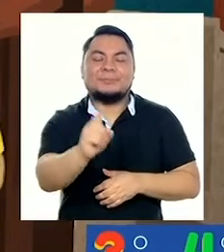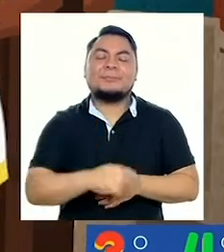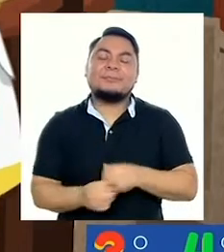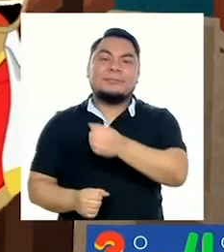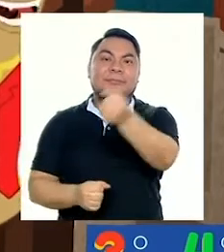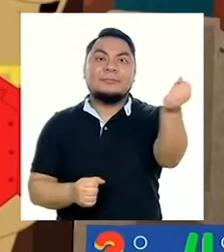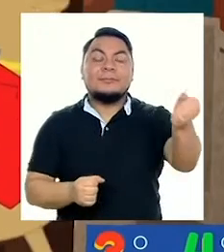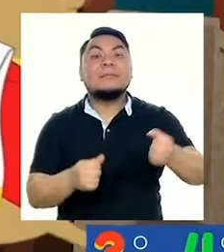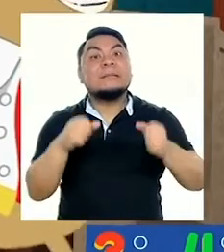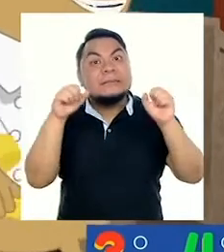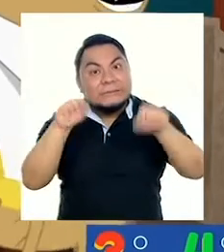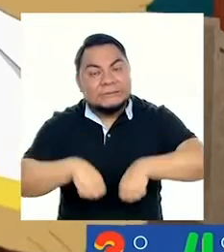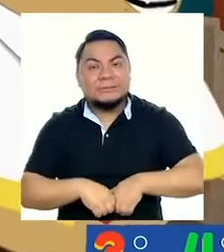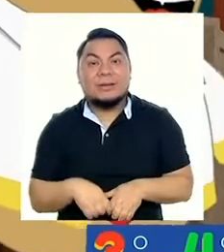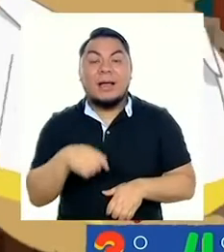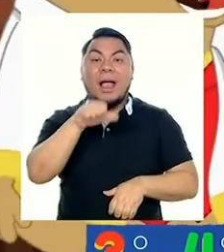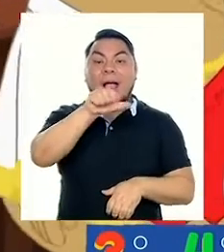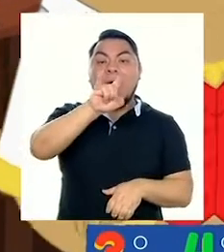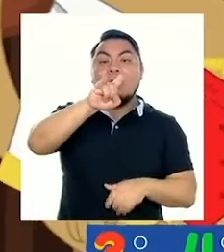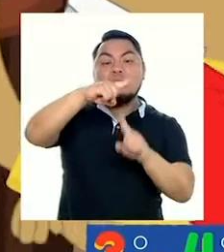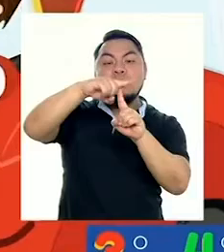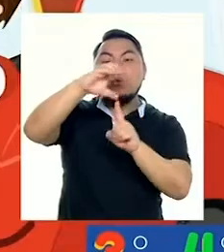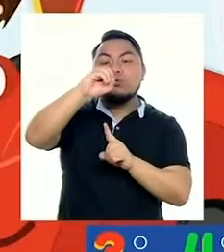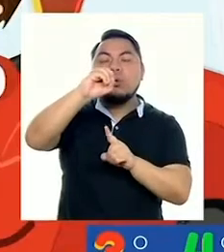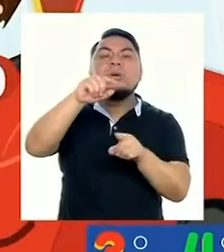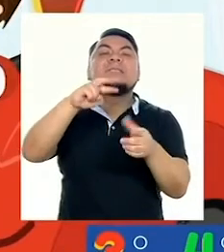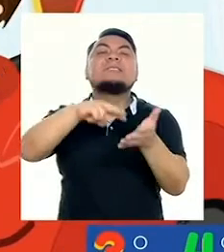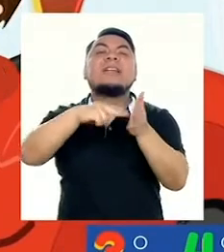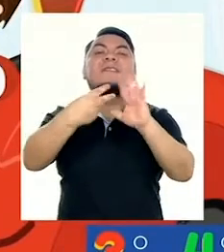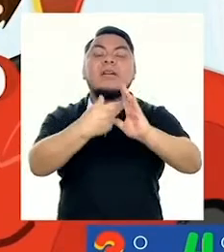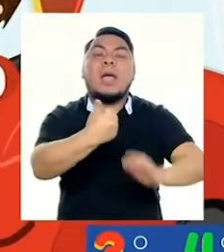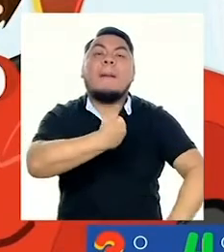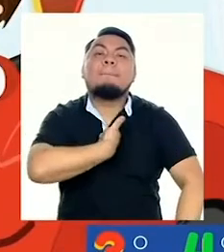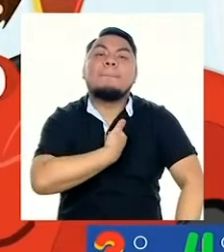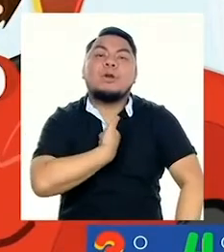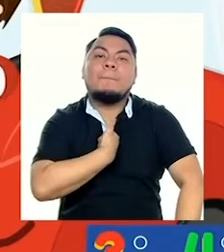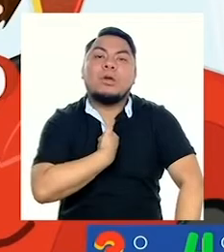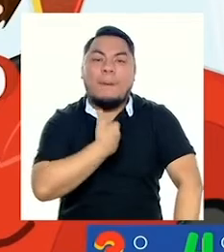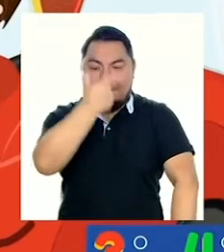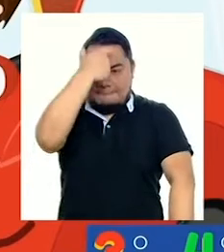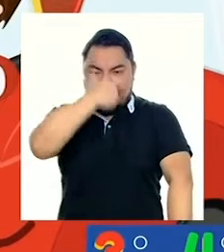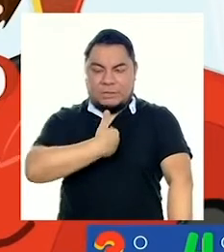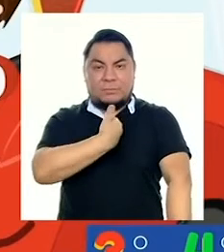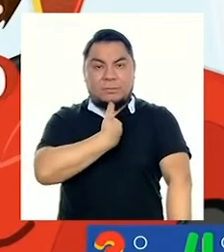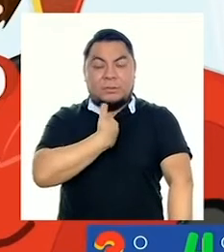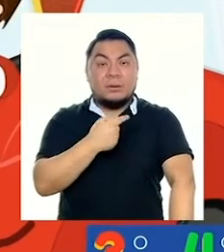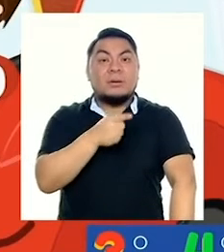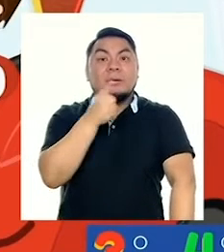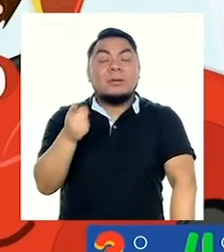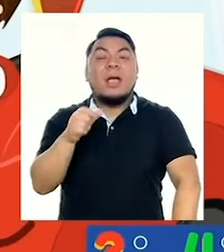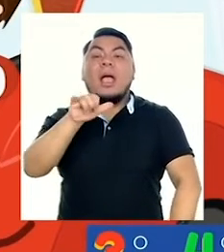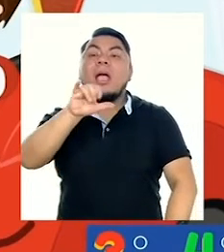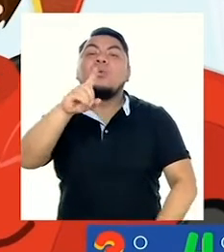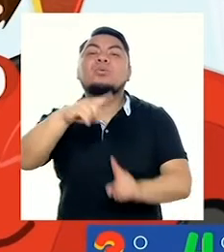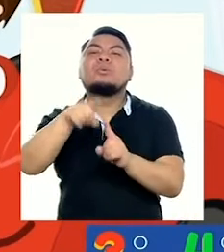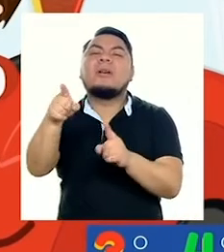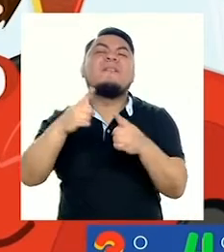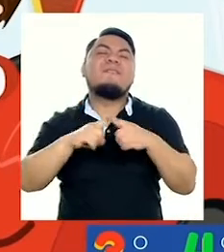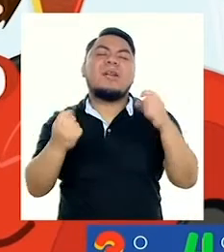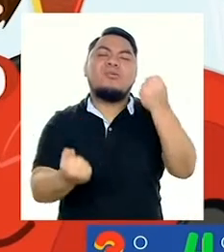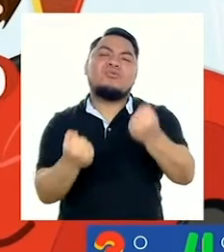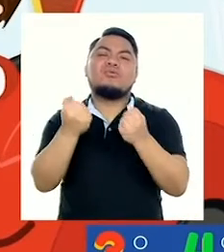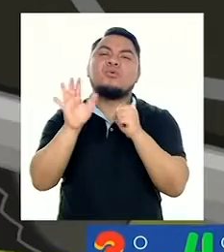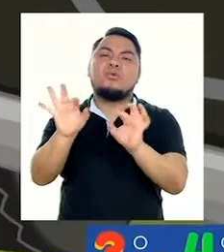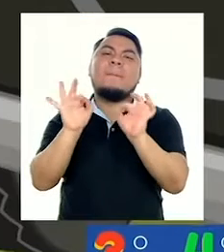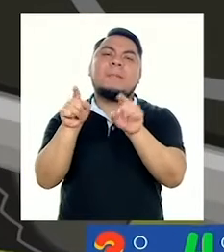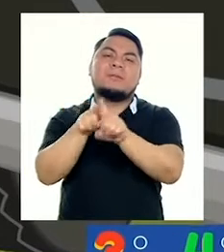Claro que sí. Auto significa propio o por uno mismo. Y un automóvil es algo que se mueve por